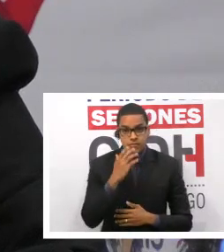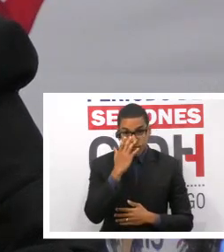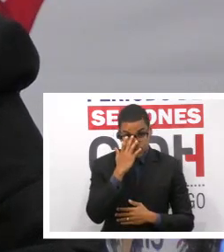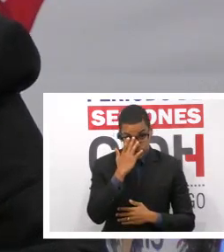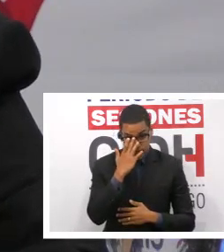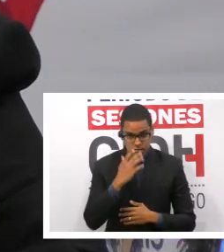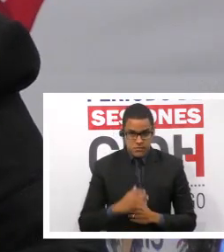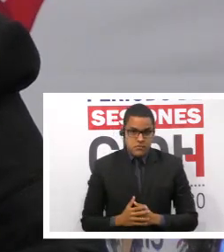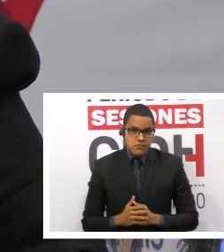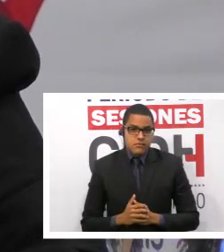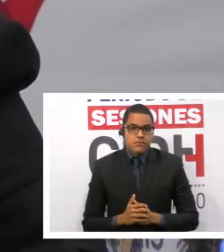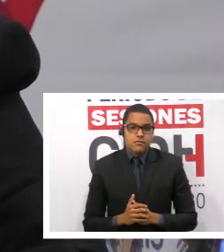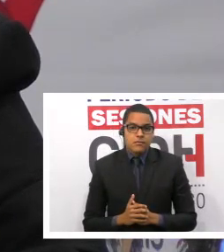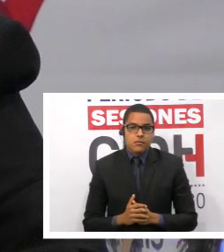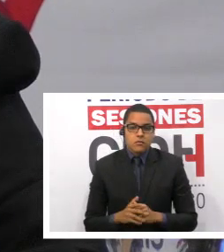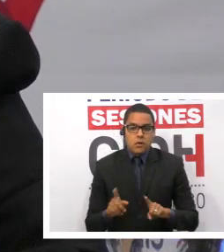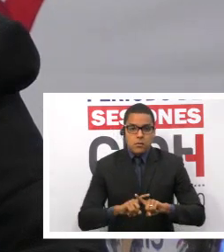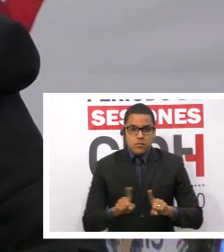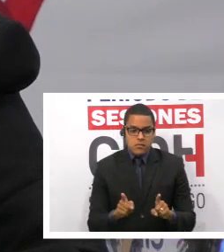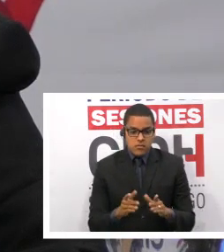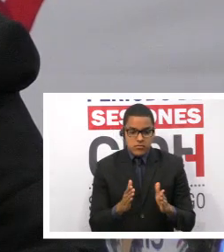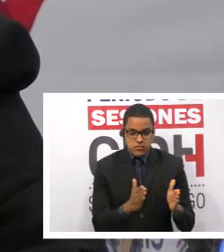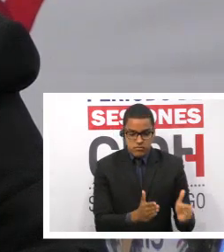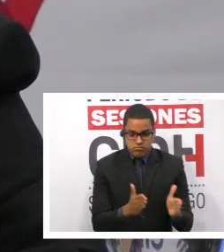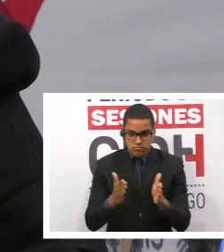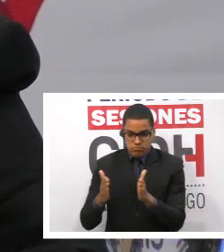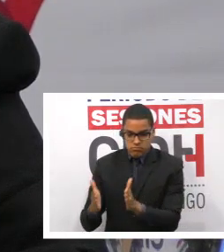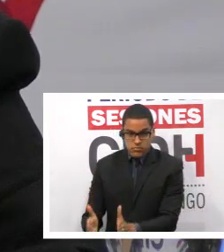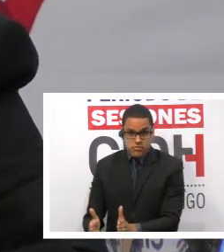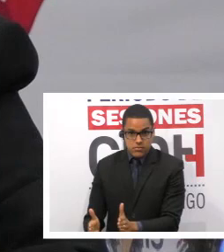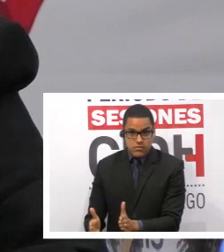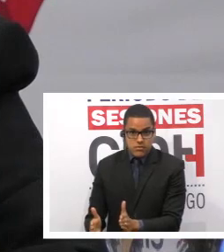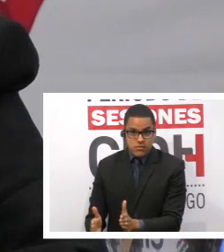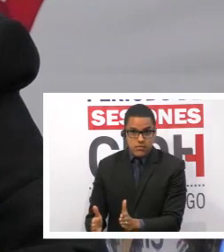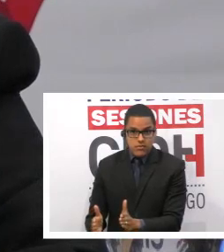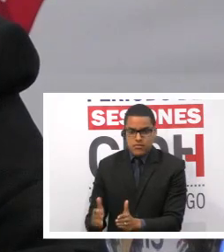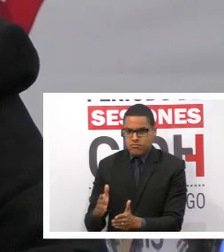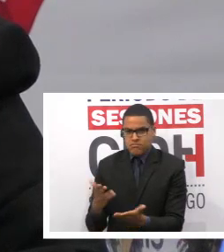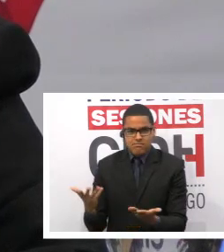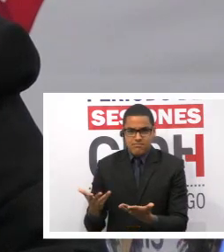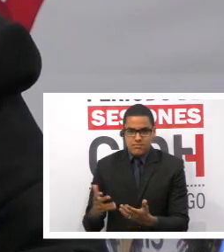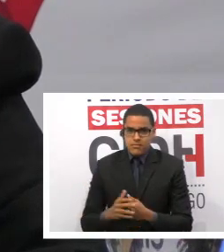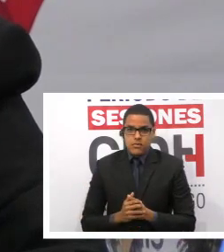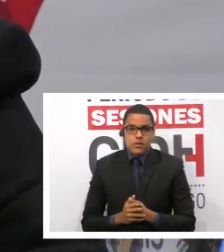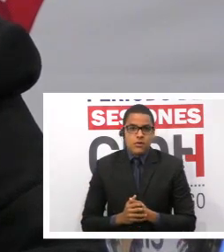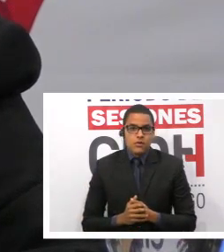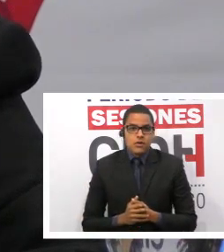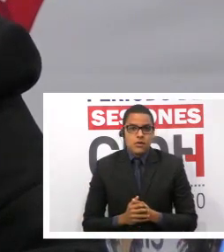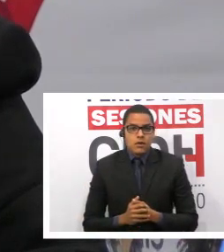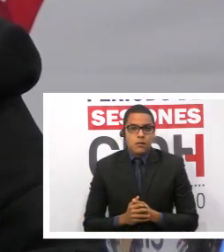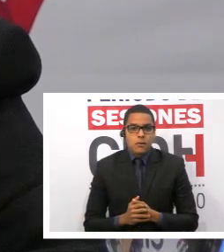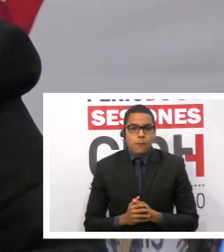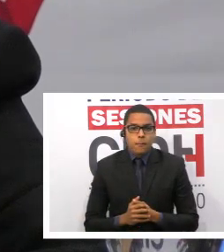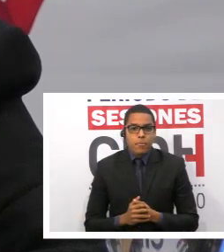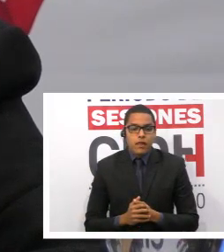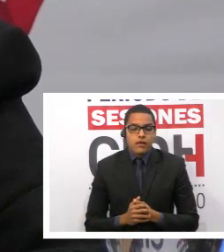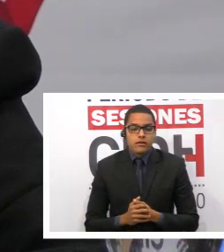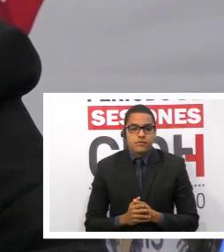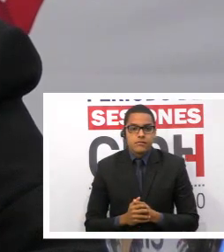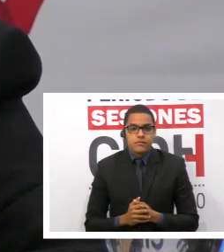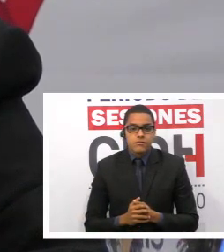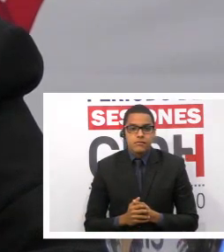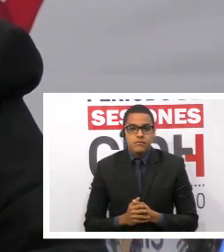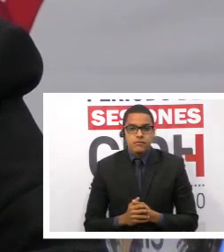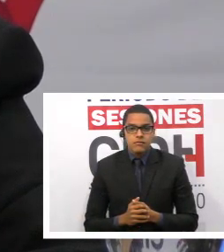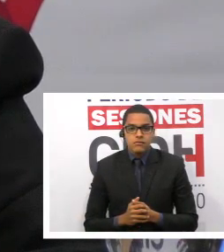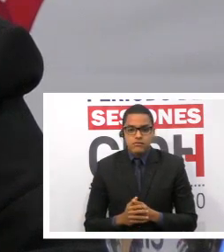por un lado está la política de recaudación fiscal pero por otra parte también está la cuestión de la